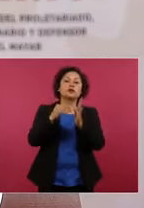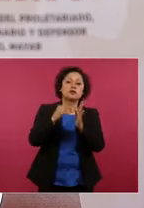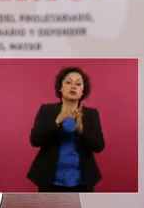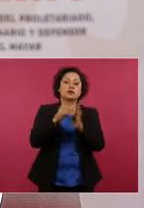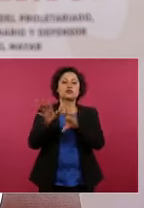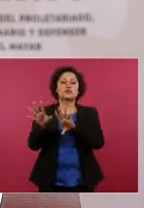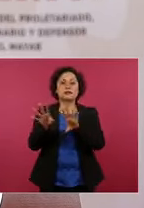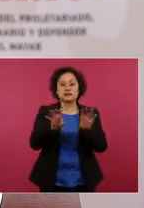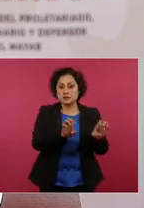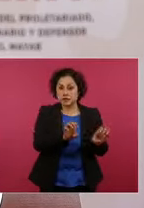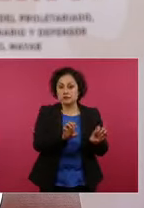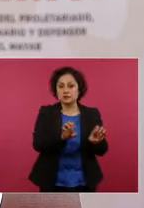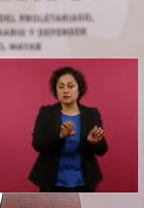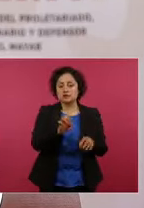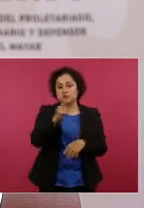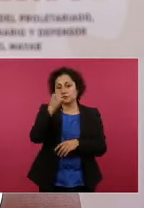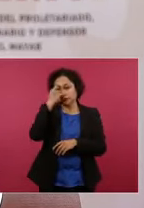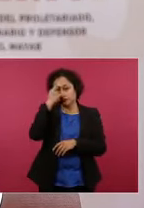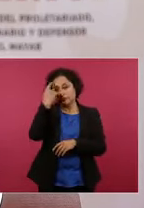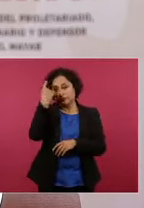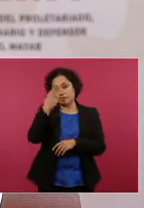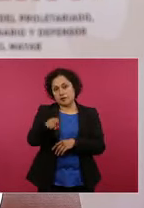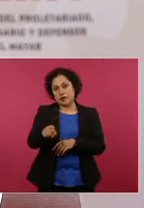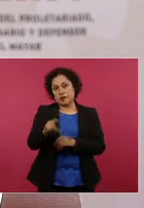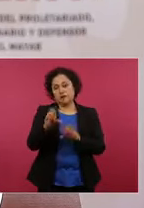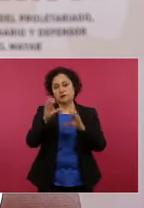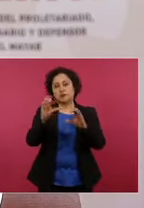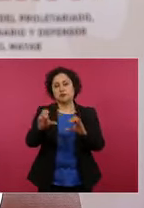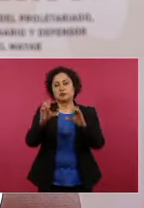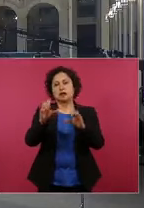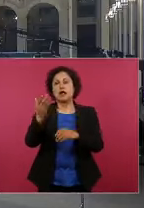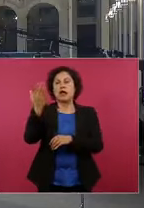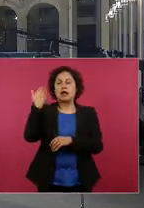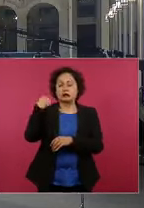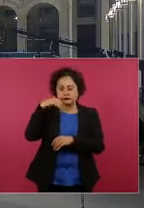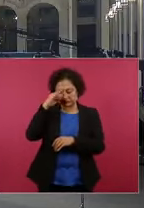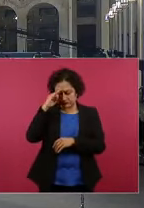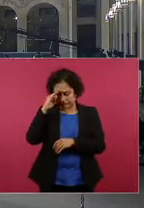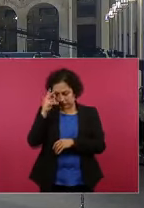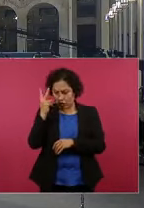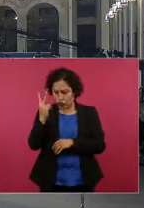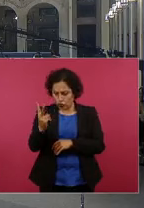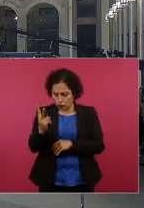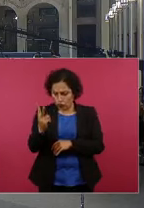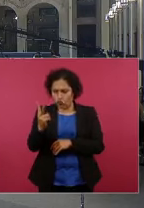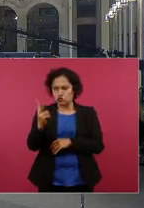1,900,000. Al principio habíamos pensado 2,000,000, dijimos no.